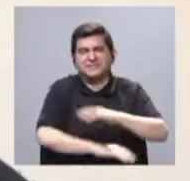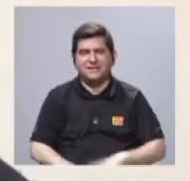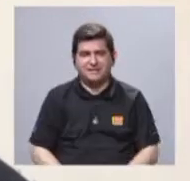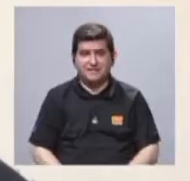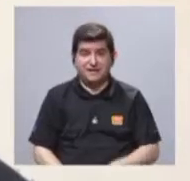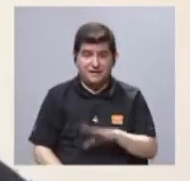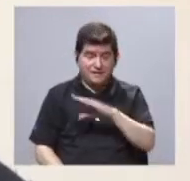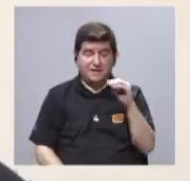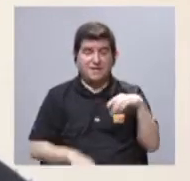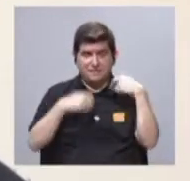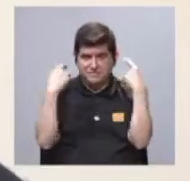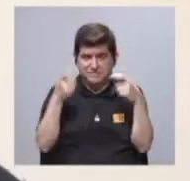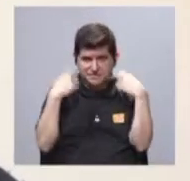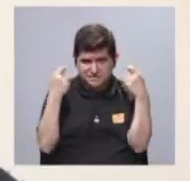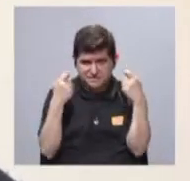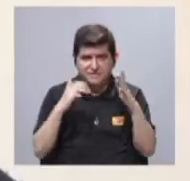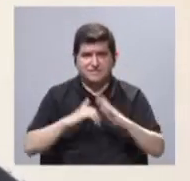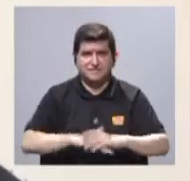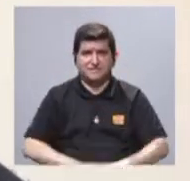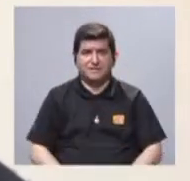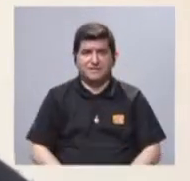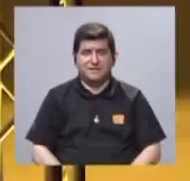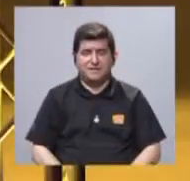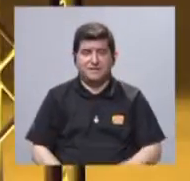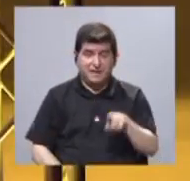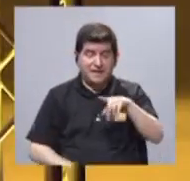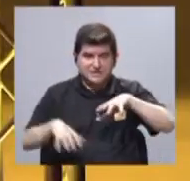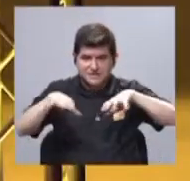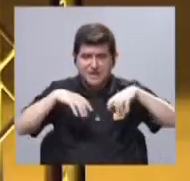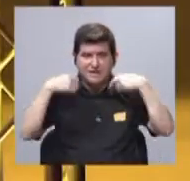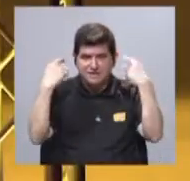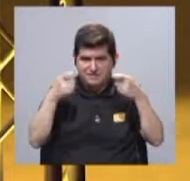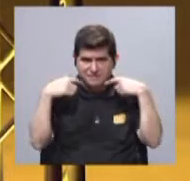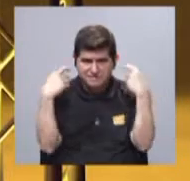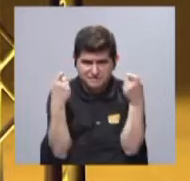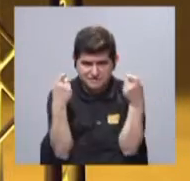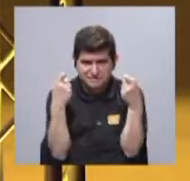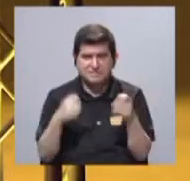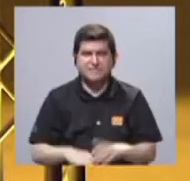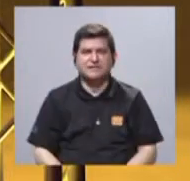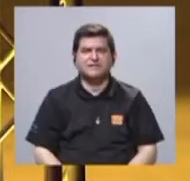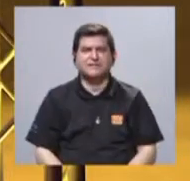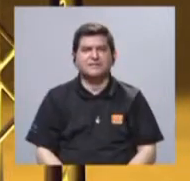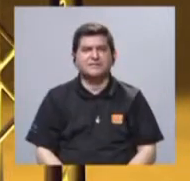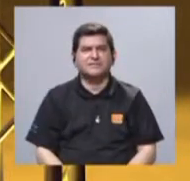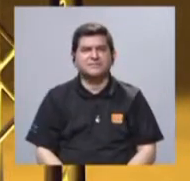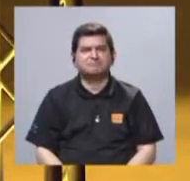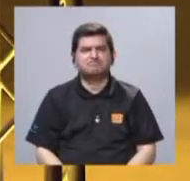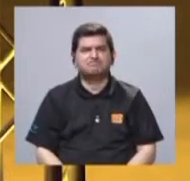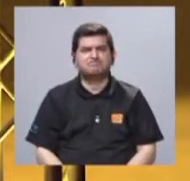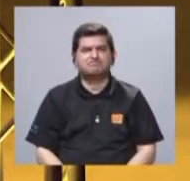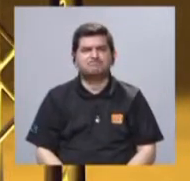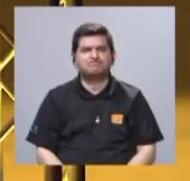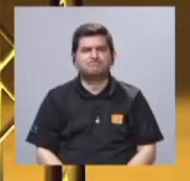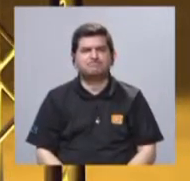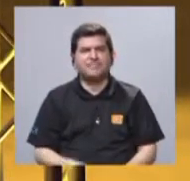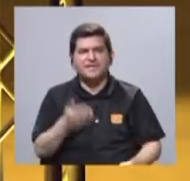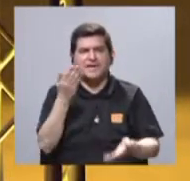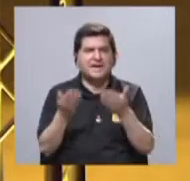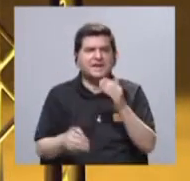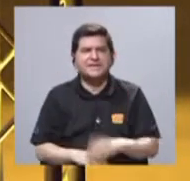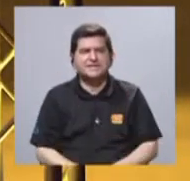conmemora. Un poquito esta conmemoración hace que se